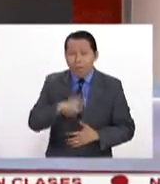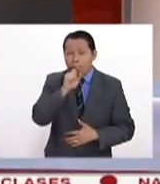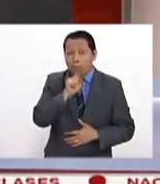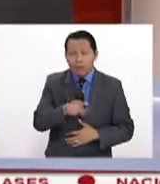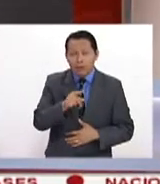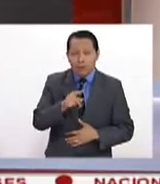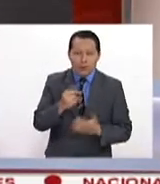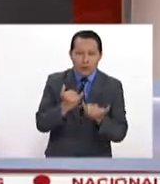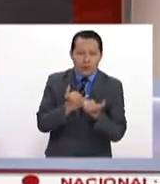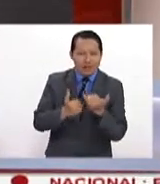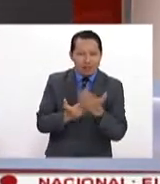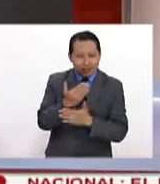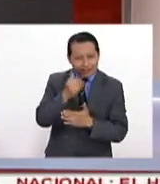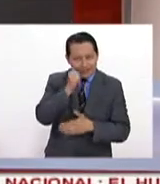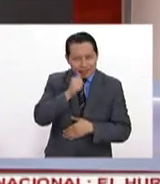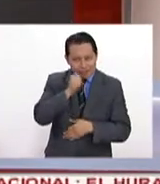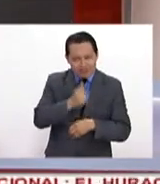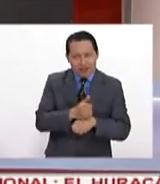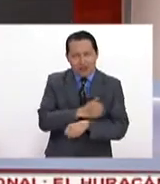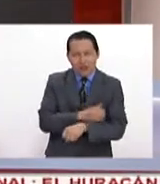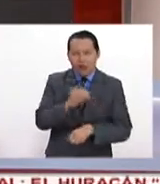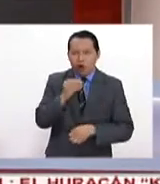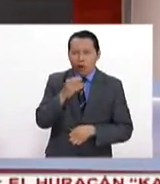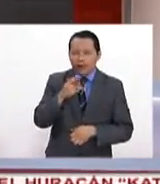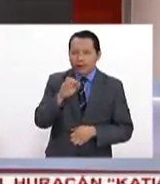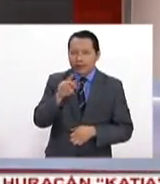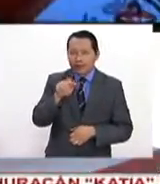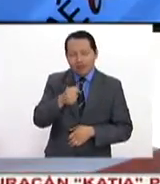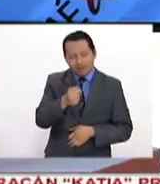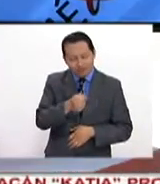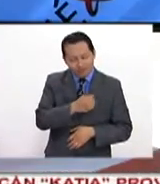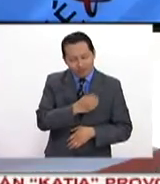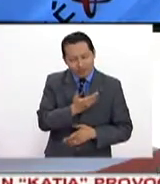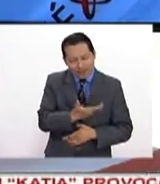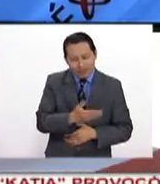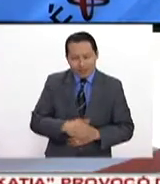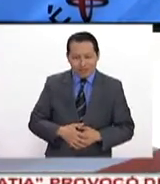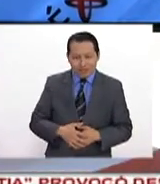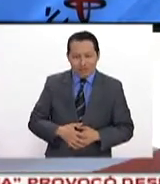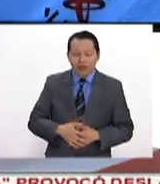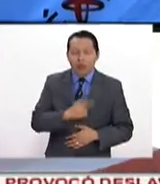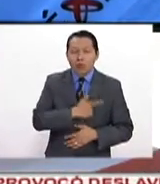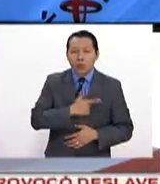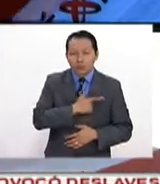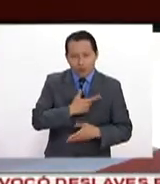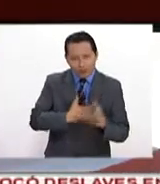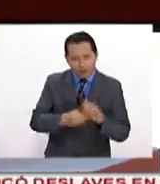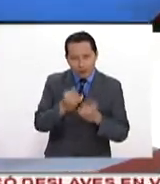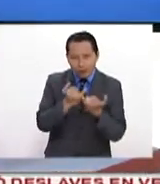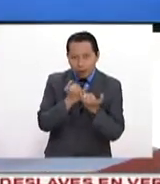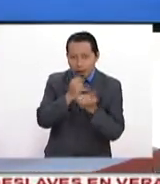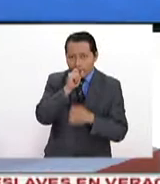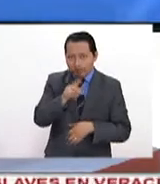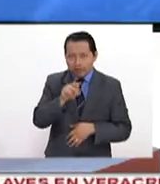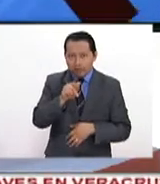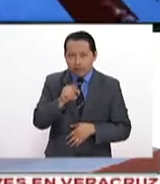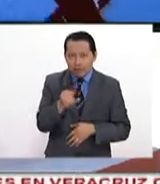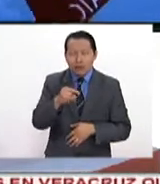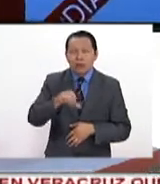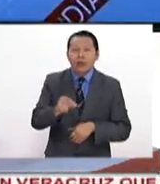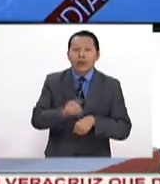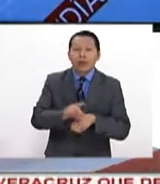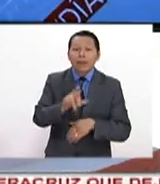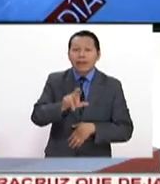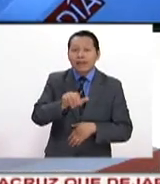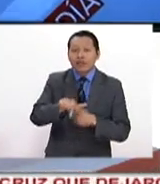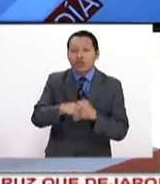Saludo con gusto, como cada mañana, a mi compañero Martín. El gusto es mío, Pati, es un placer saludarte ya esta mañana de martes,